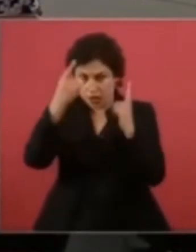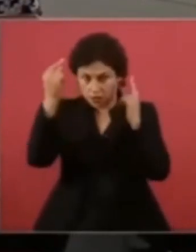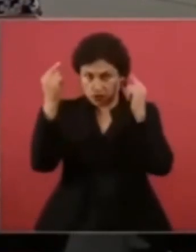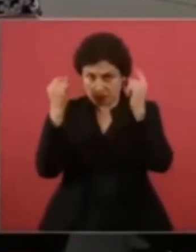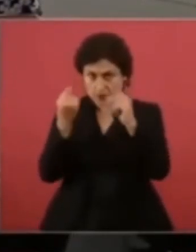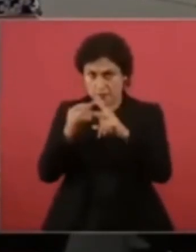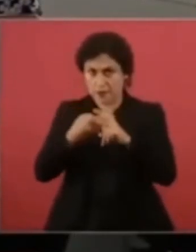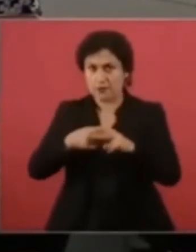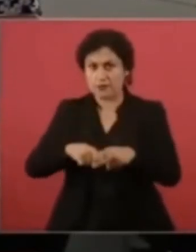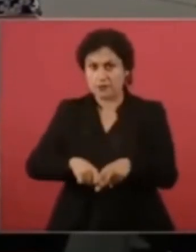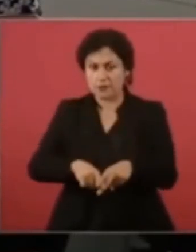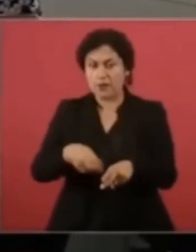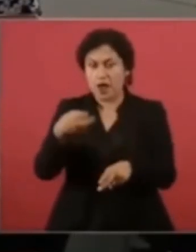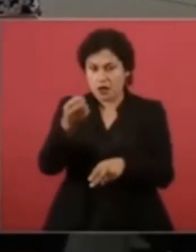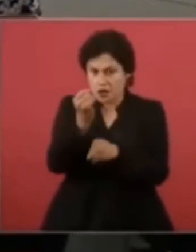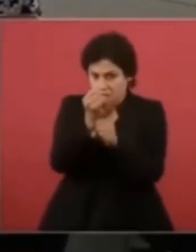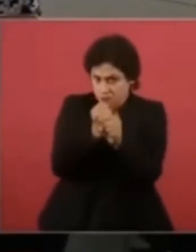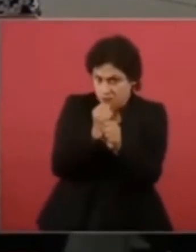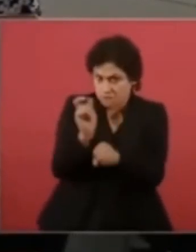periodismo de investigación.